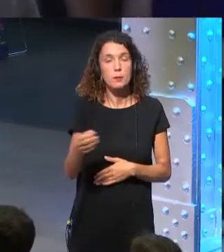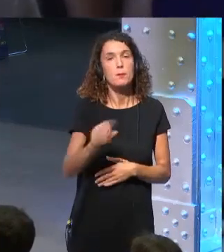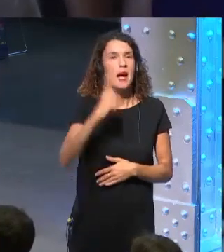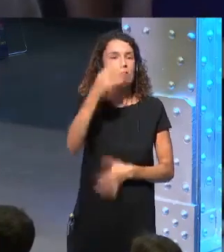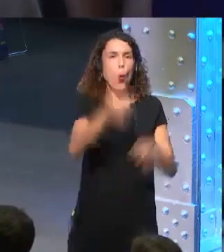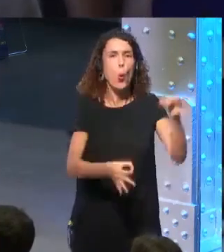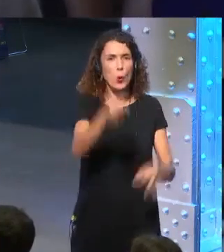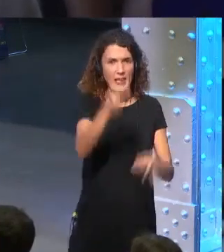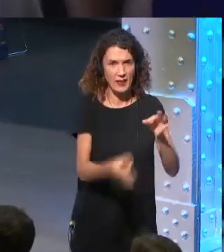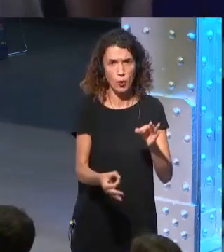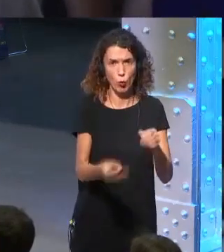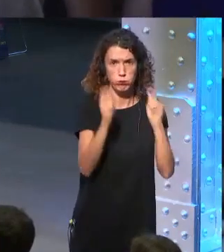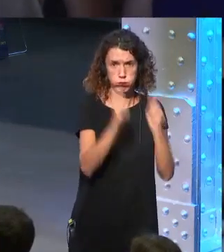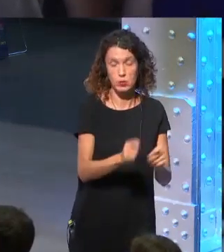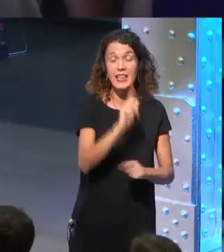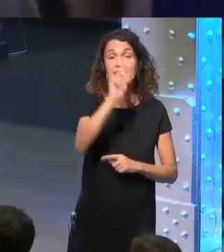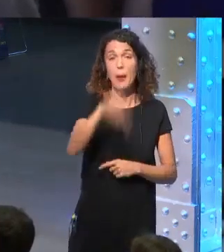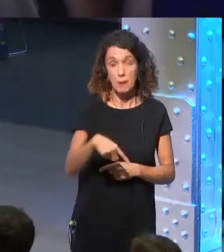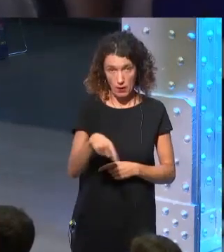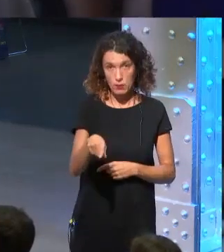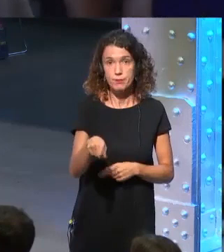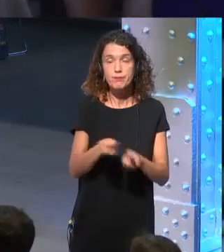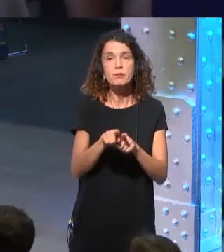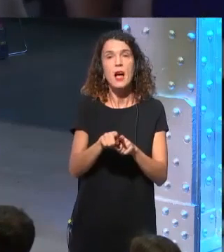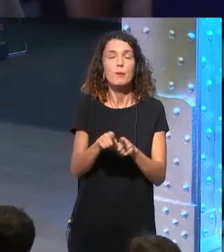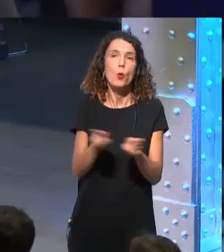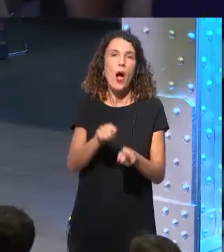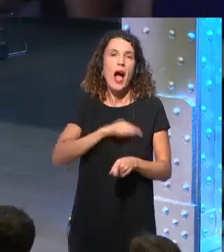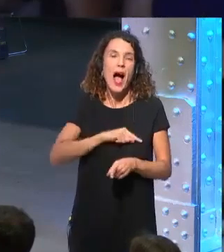jurídico, pero igualmente relevante es el afectivo.